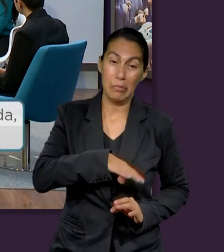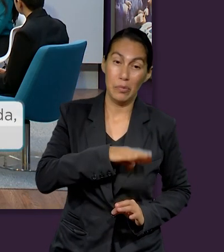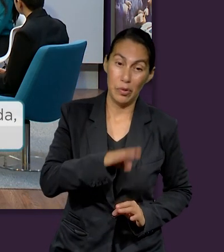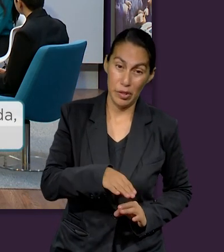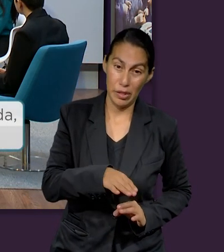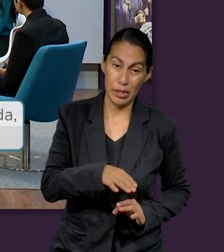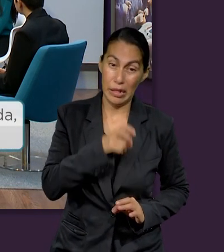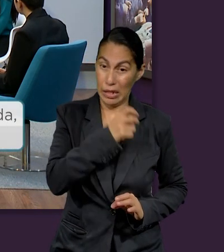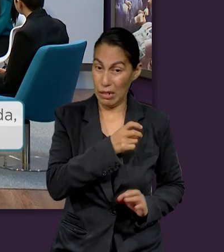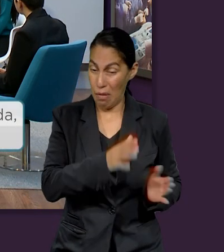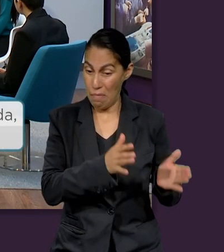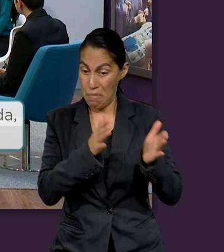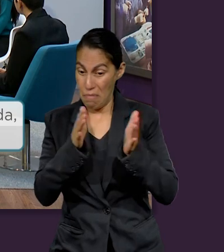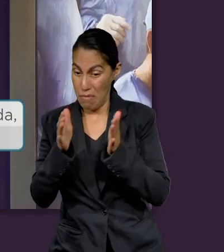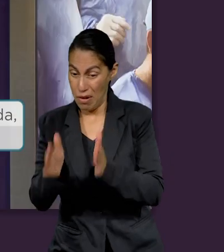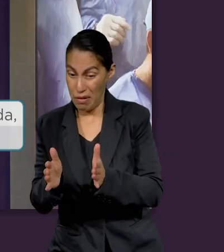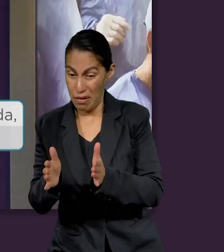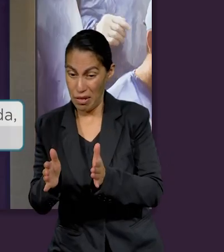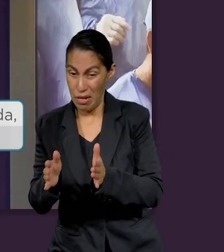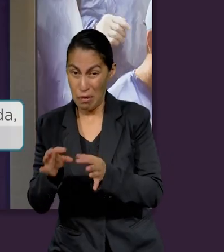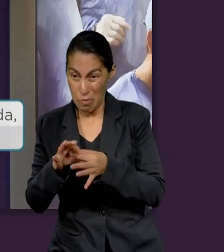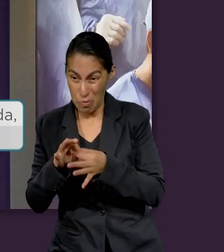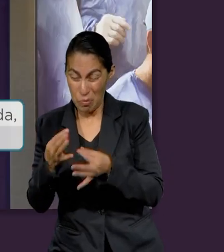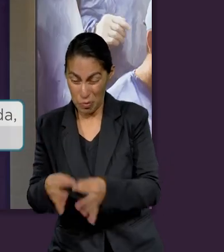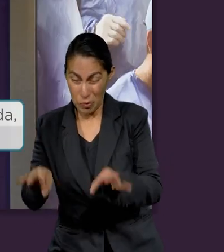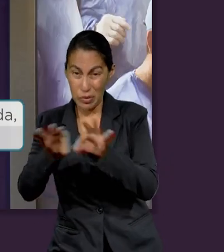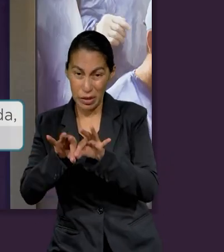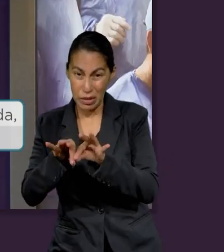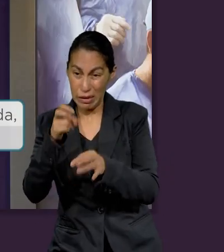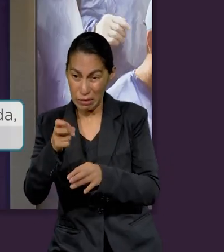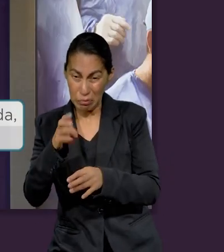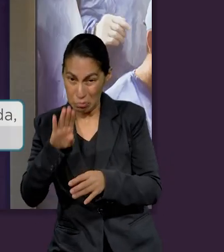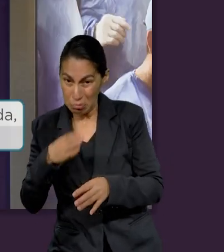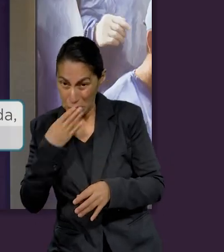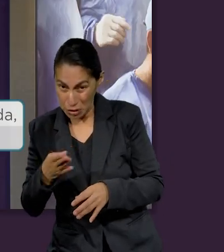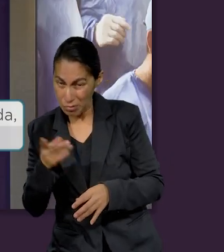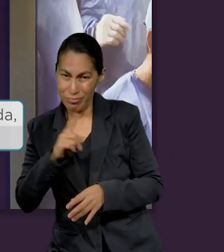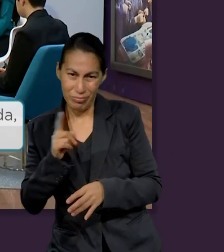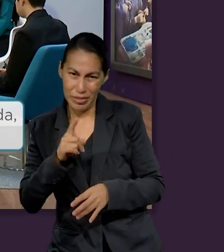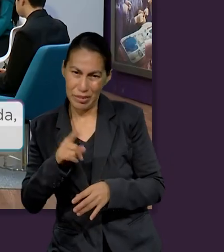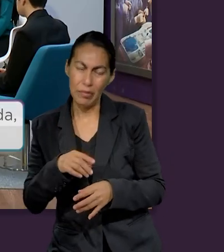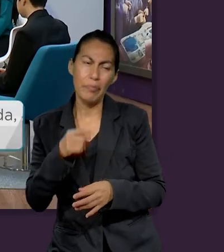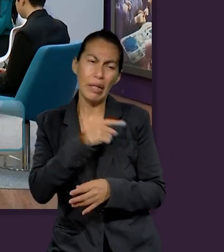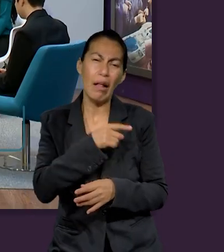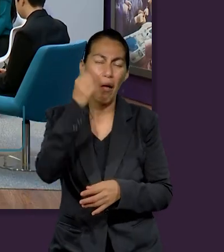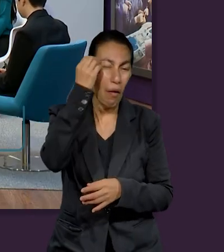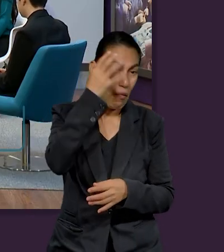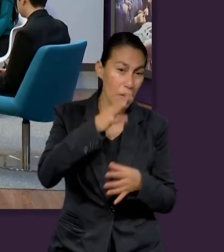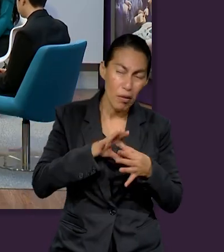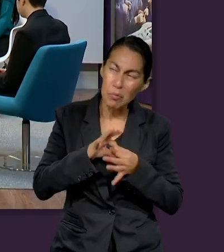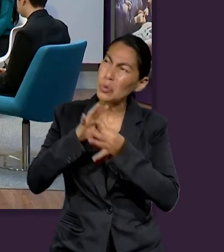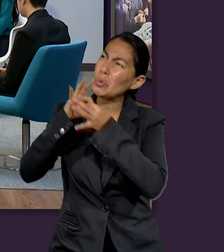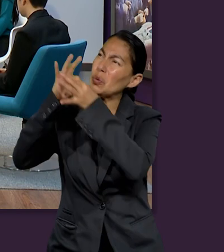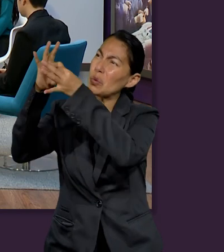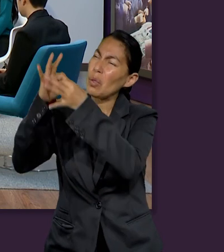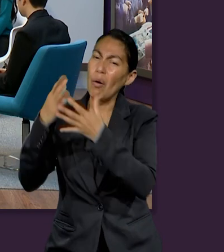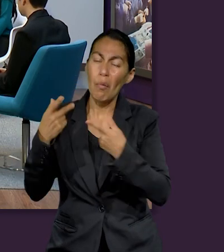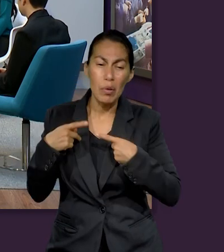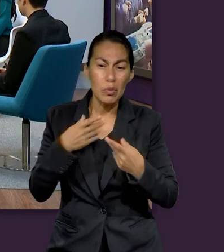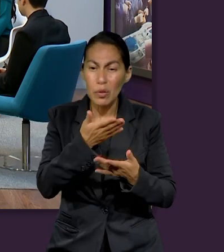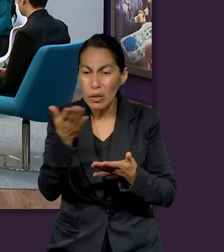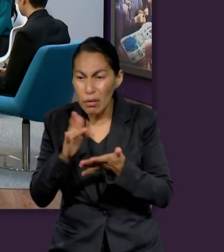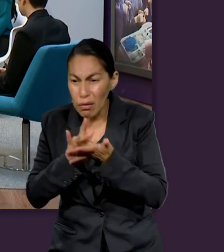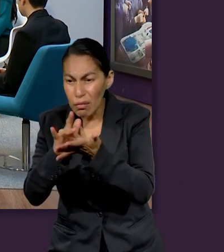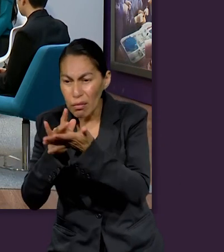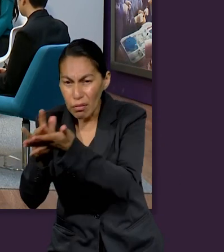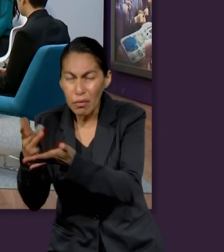ya estaba llegando a su fin y no planeó lo que realmente importaba que eran las cosas de Dios que eran el bien